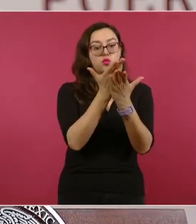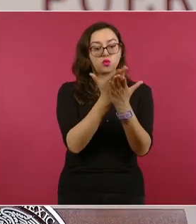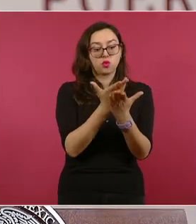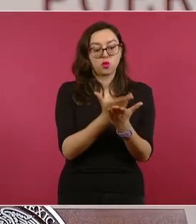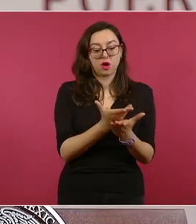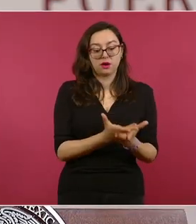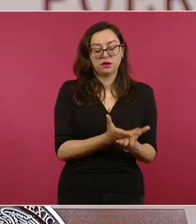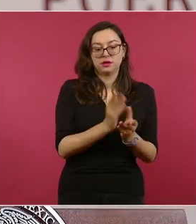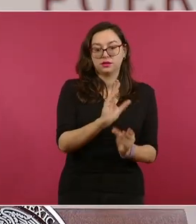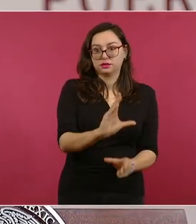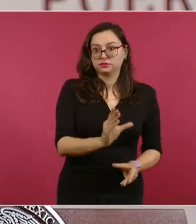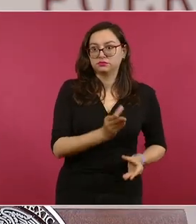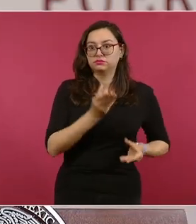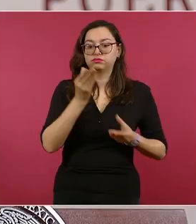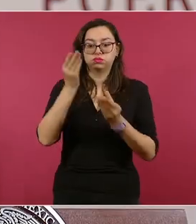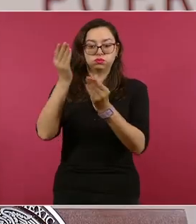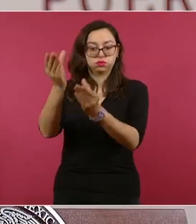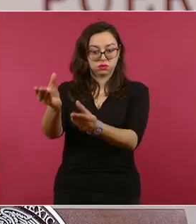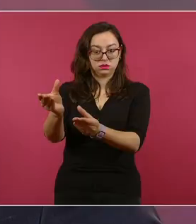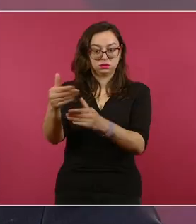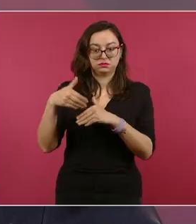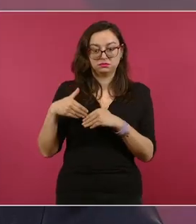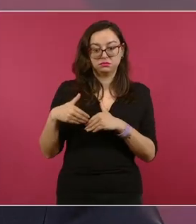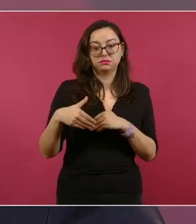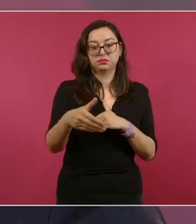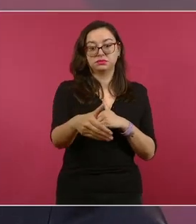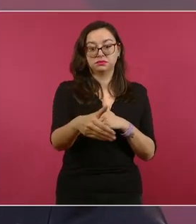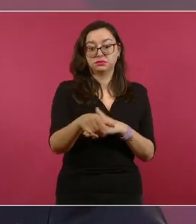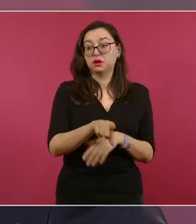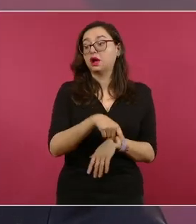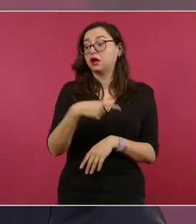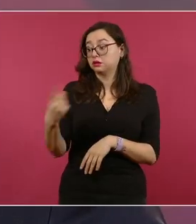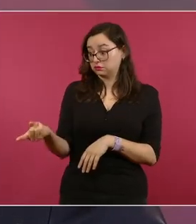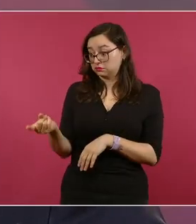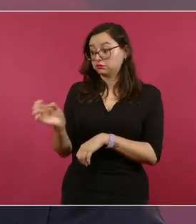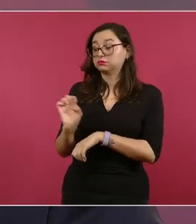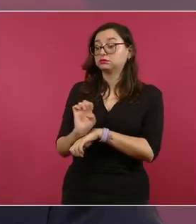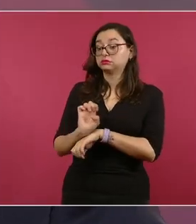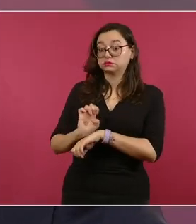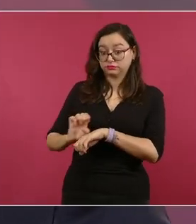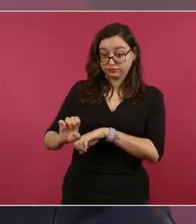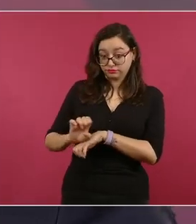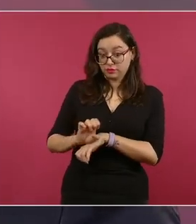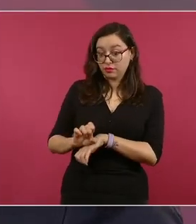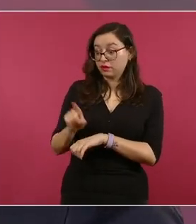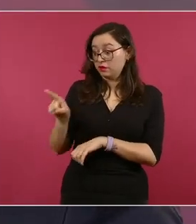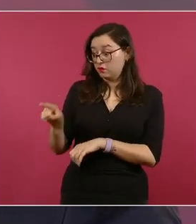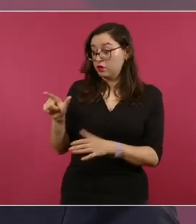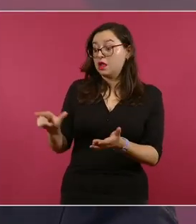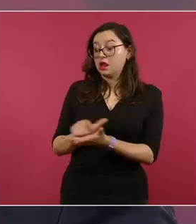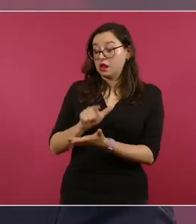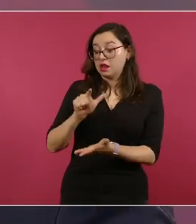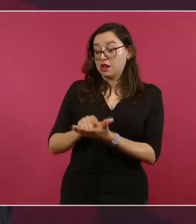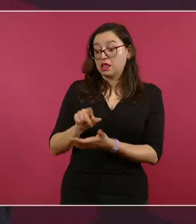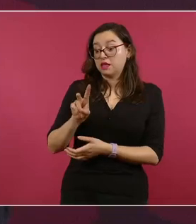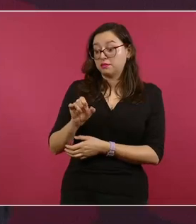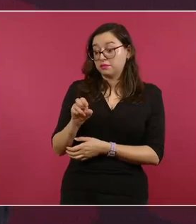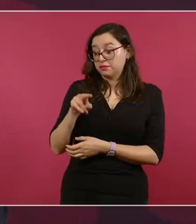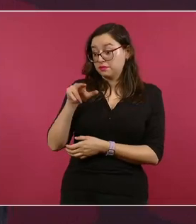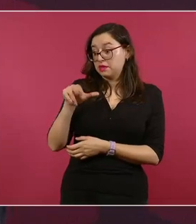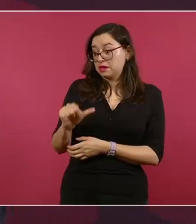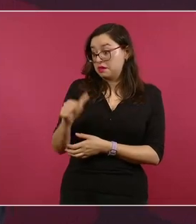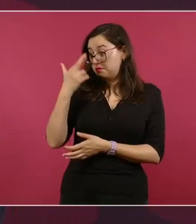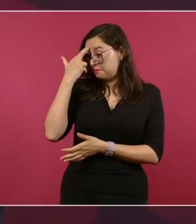los próximos meses. Ecuador, el país que violó la Convención de Viena sobre